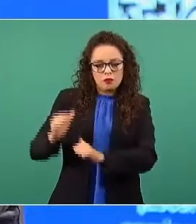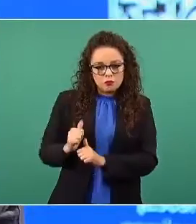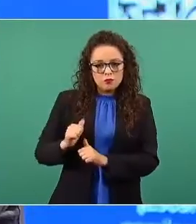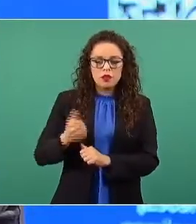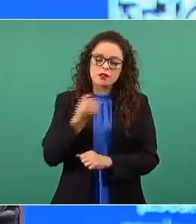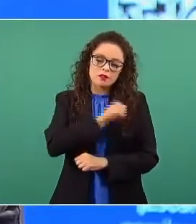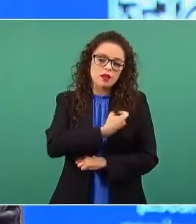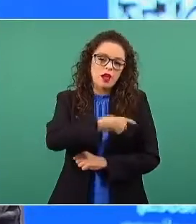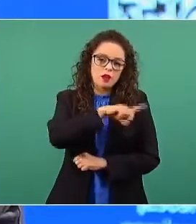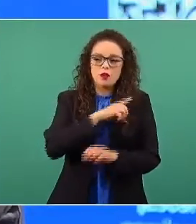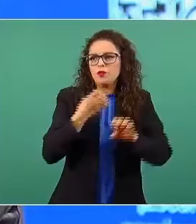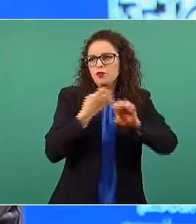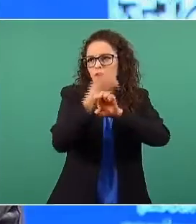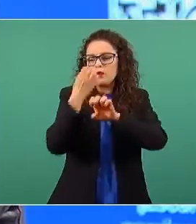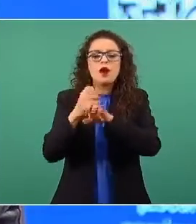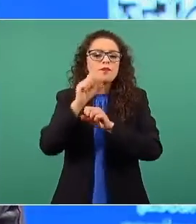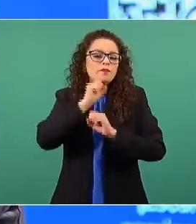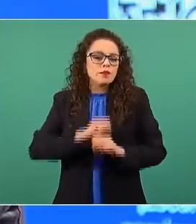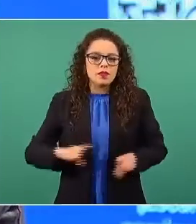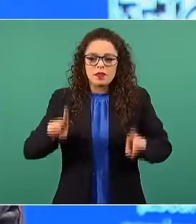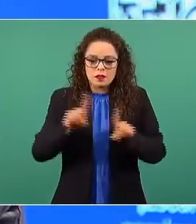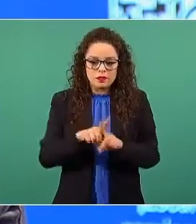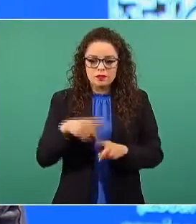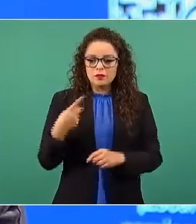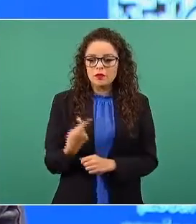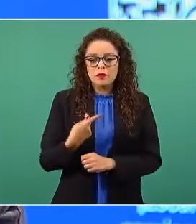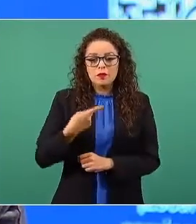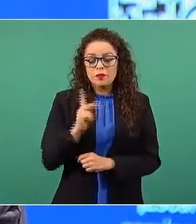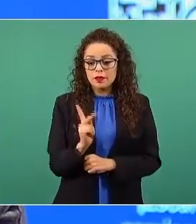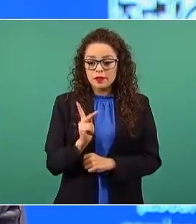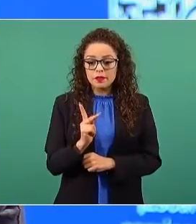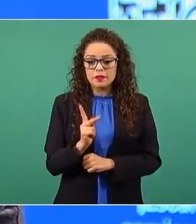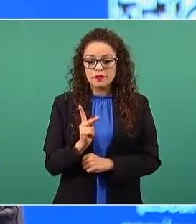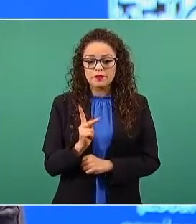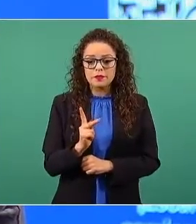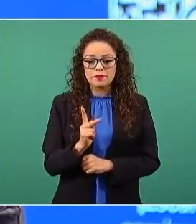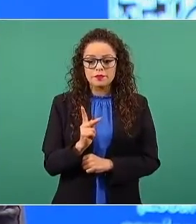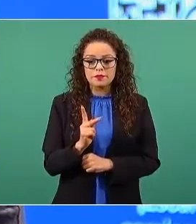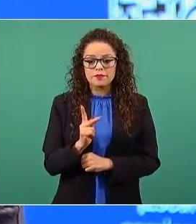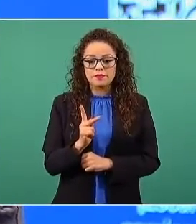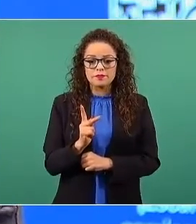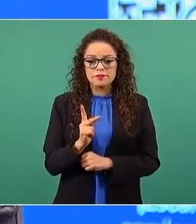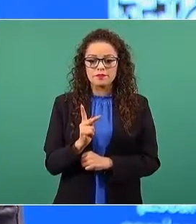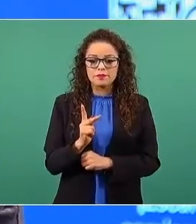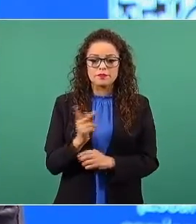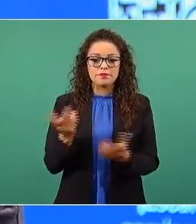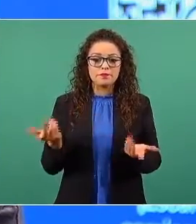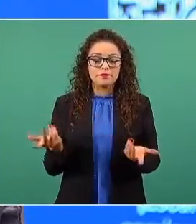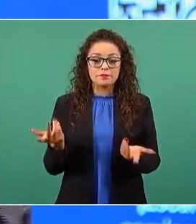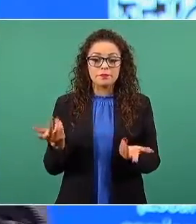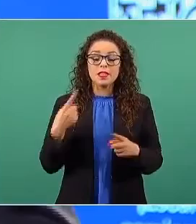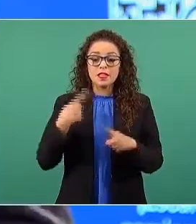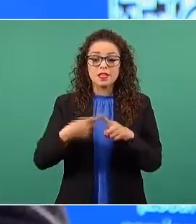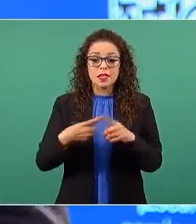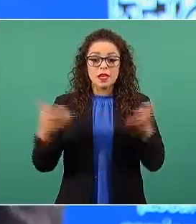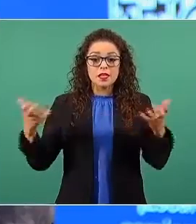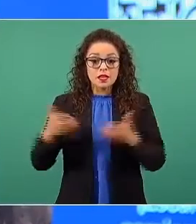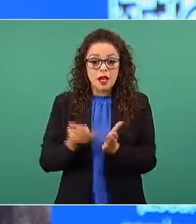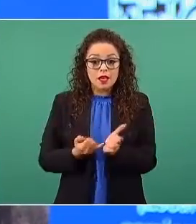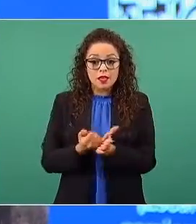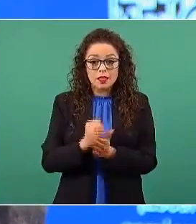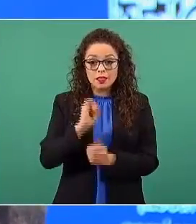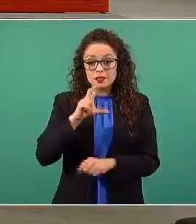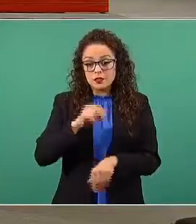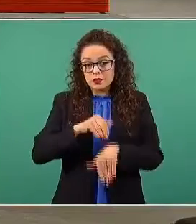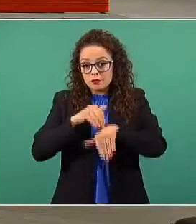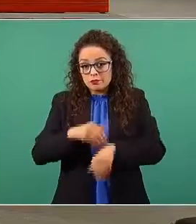sanitarias estatales, pero a fin del día la población es la que ejerce las